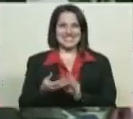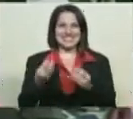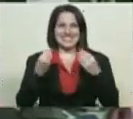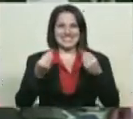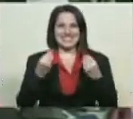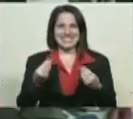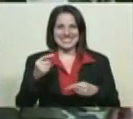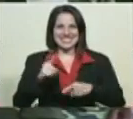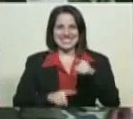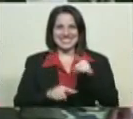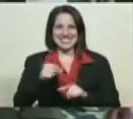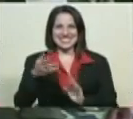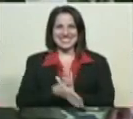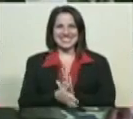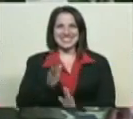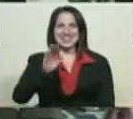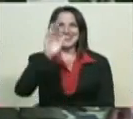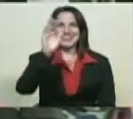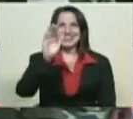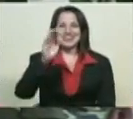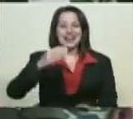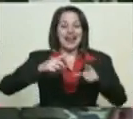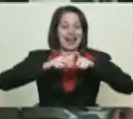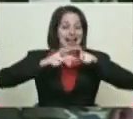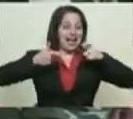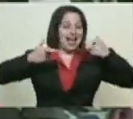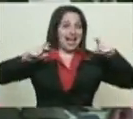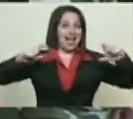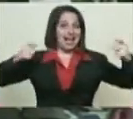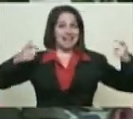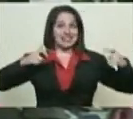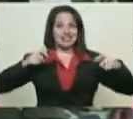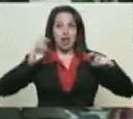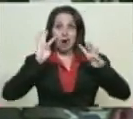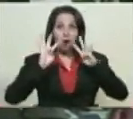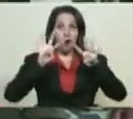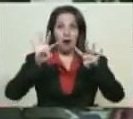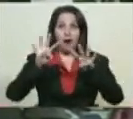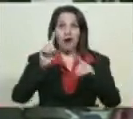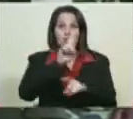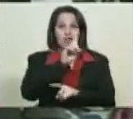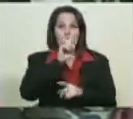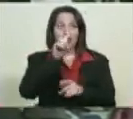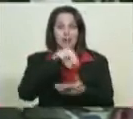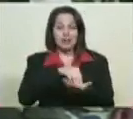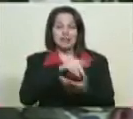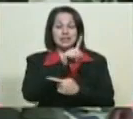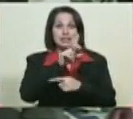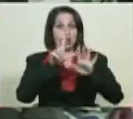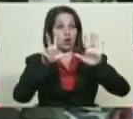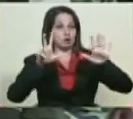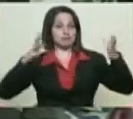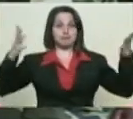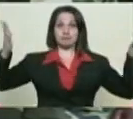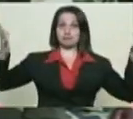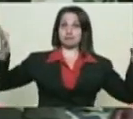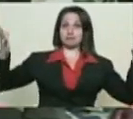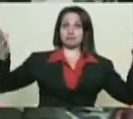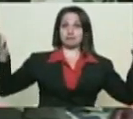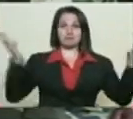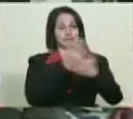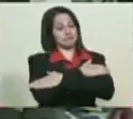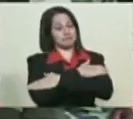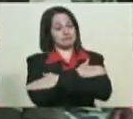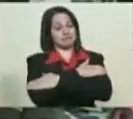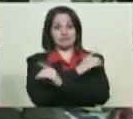perspectiva futuro. Abre el horizonte al 2018. Recibamos el 2018 con los brazos abiertos, en